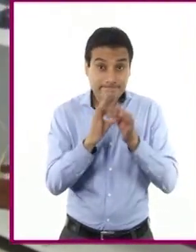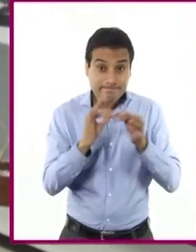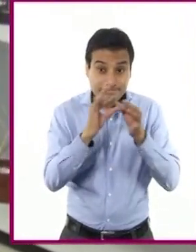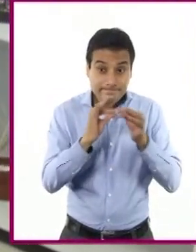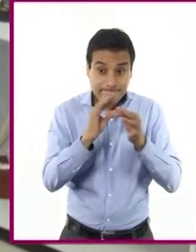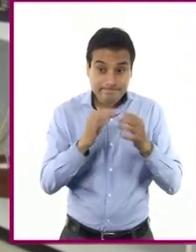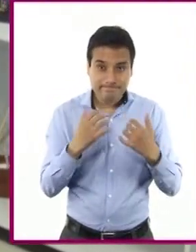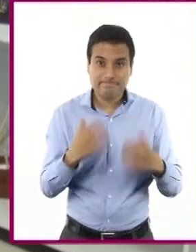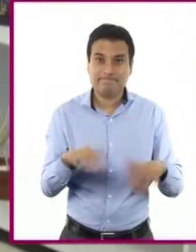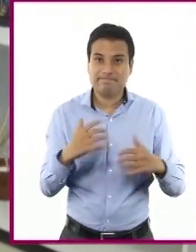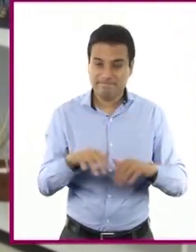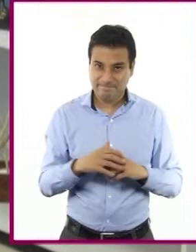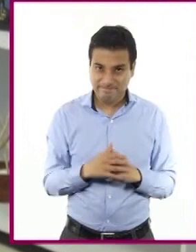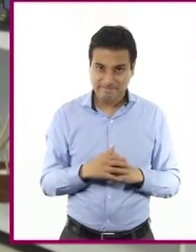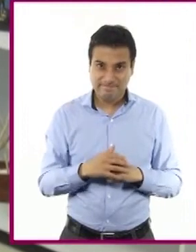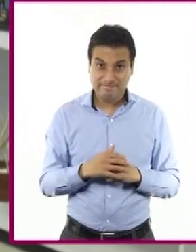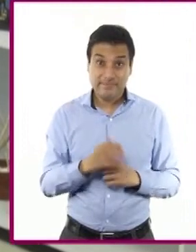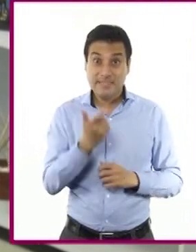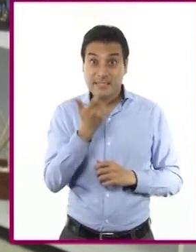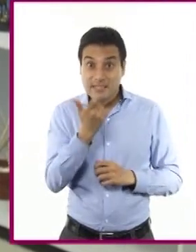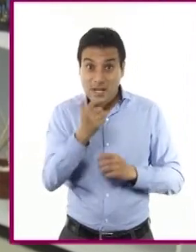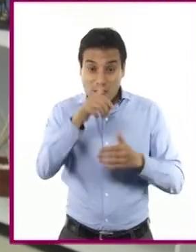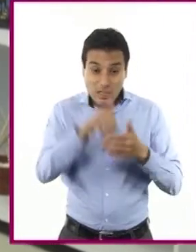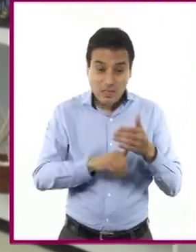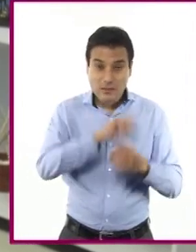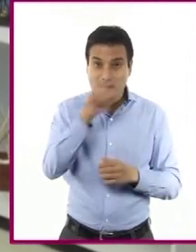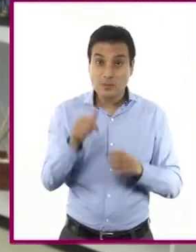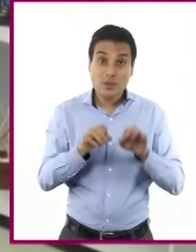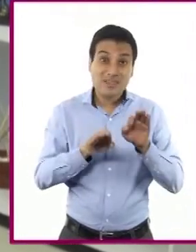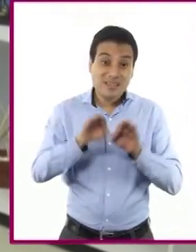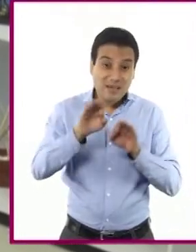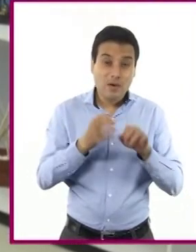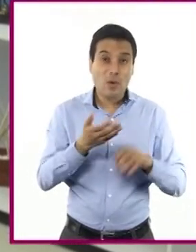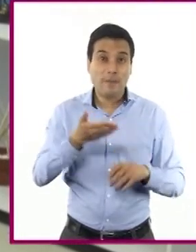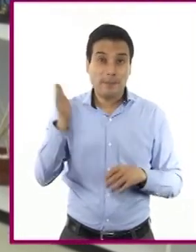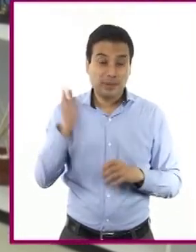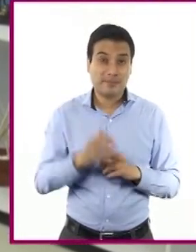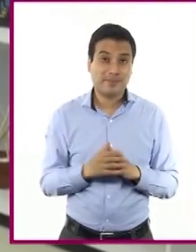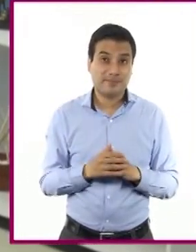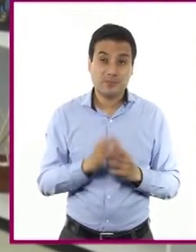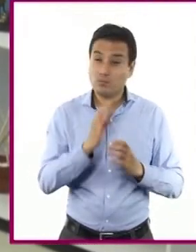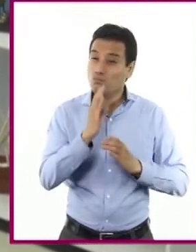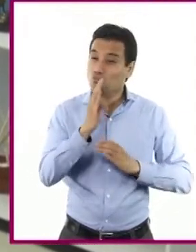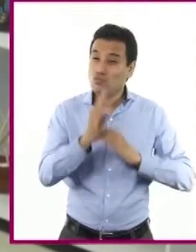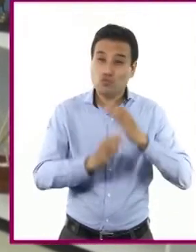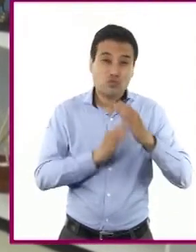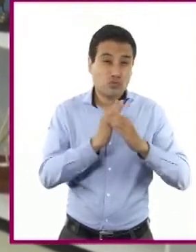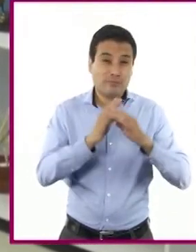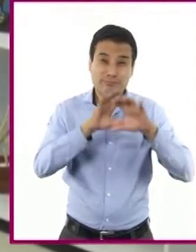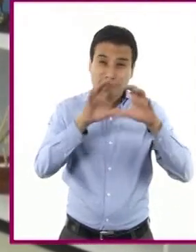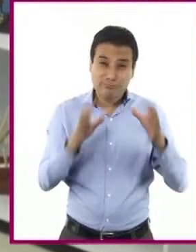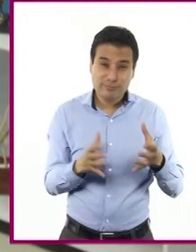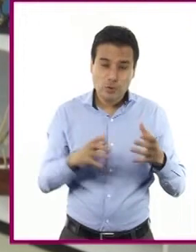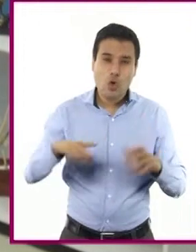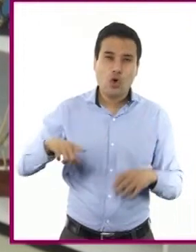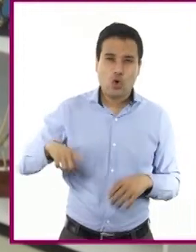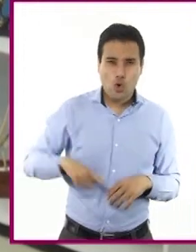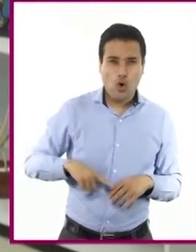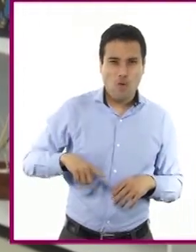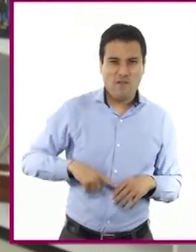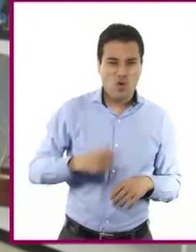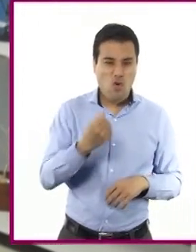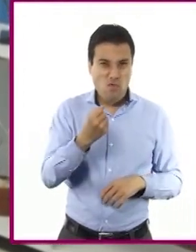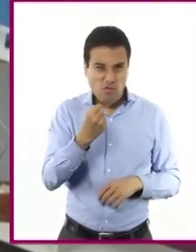enfocaron en el desempleo masivo y afectaron a casi todo el mundo. Esta crisis fue utilizada por los gobiernos fascistas para ascender al